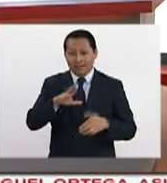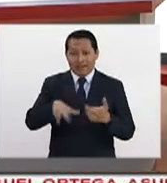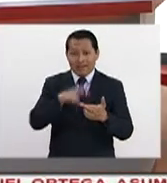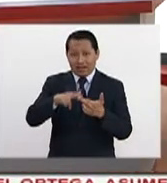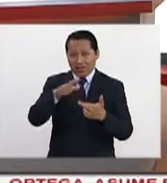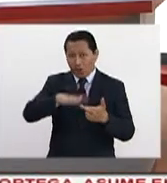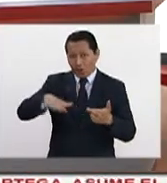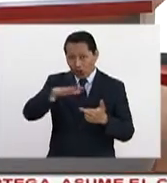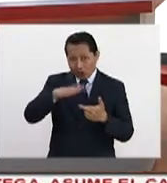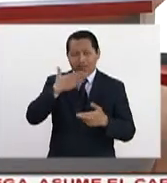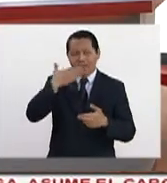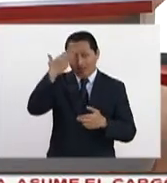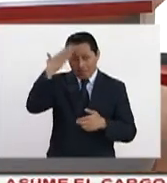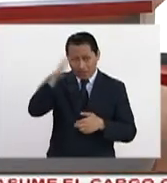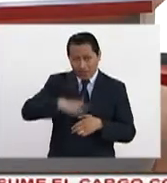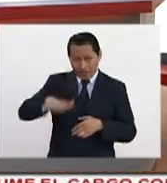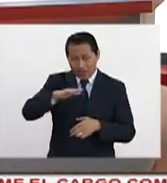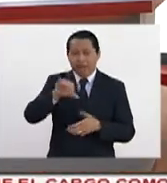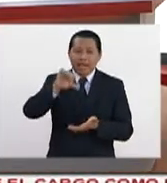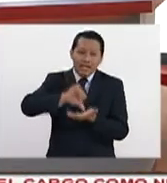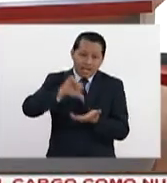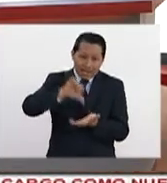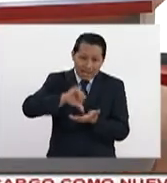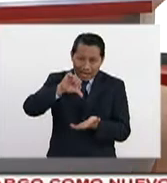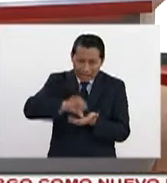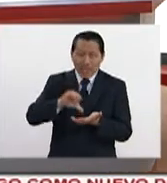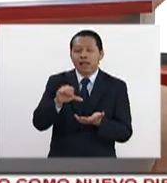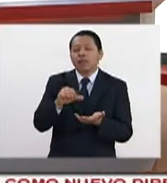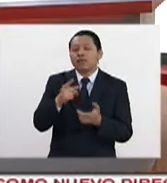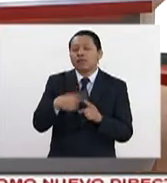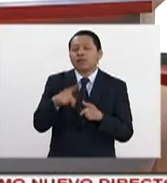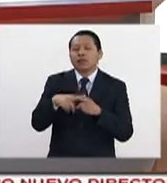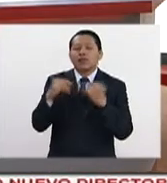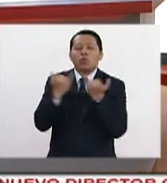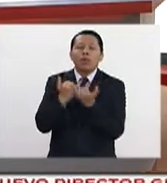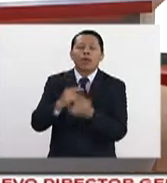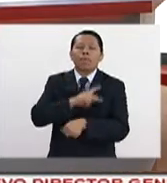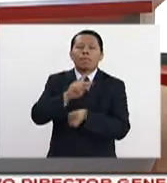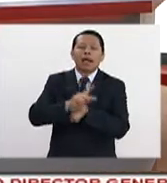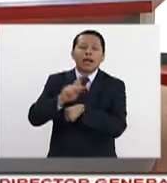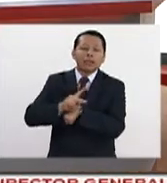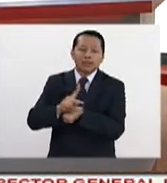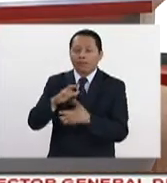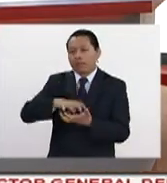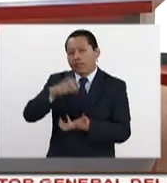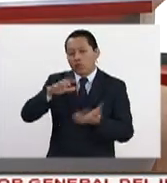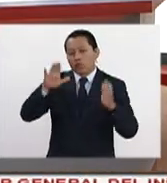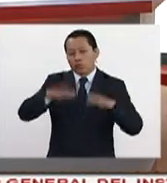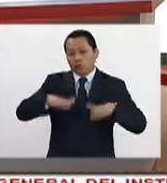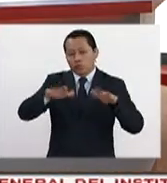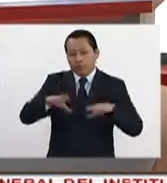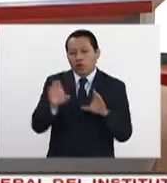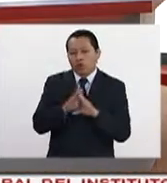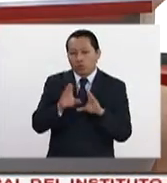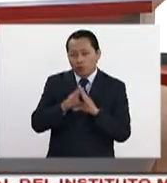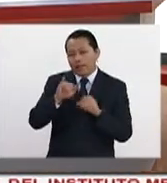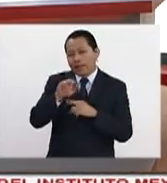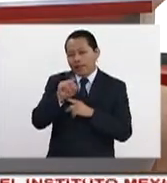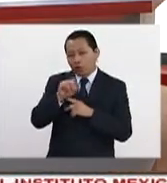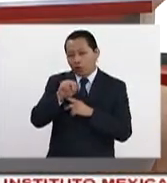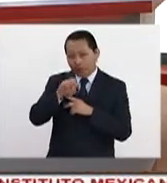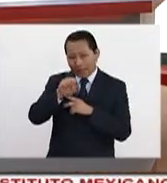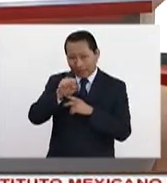región de Medio Oriente, Irán lo ha hecho, también incluso países de mayoría musulmana como